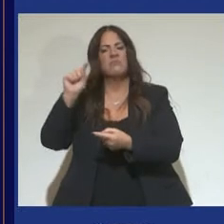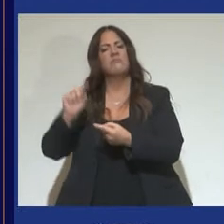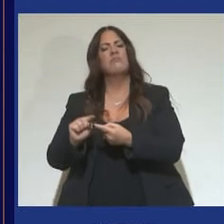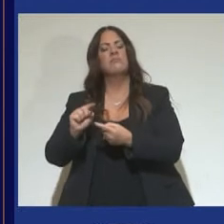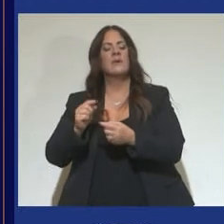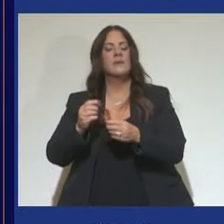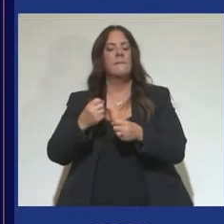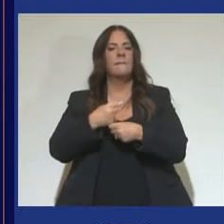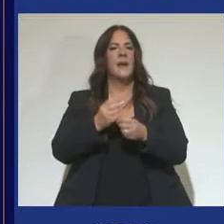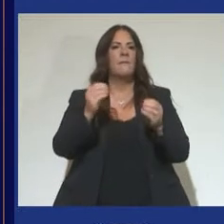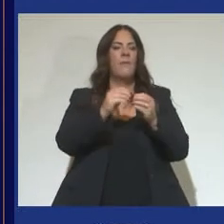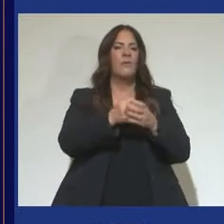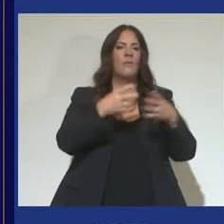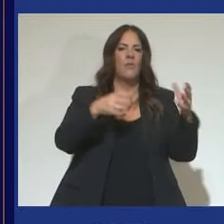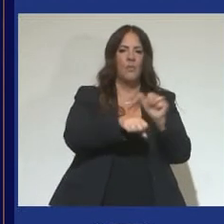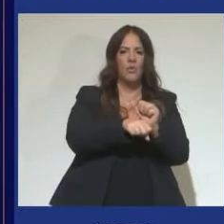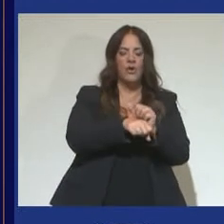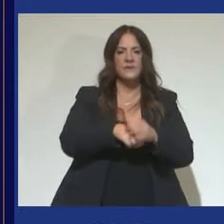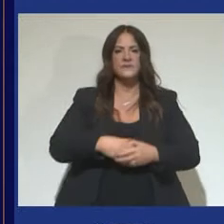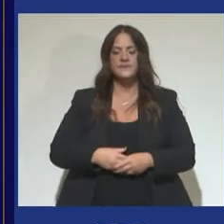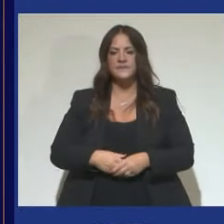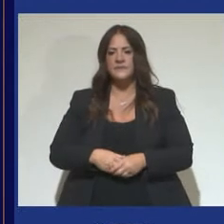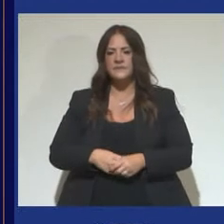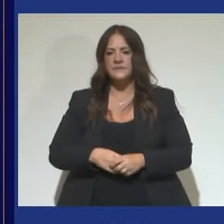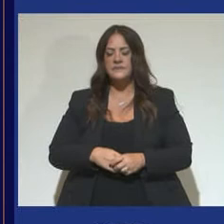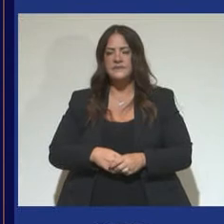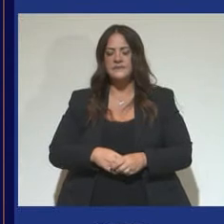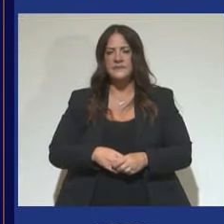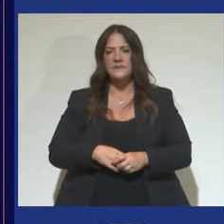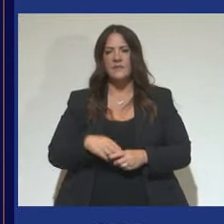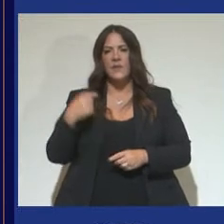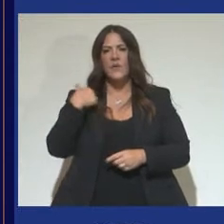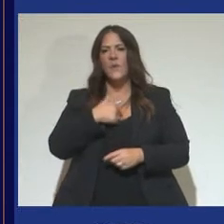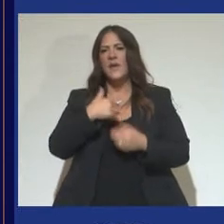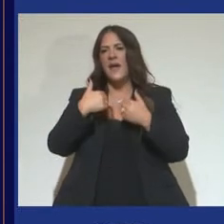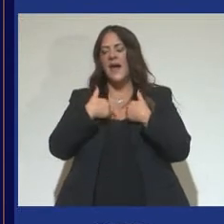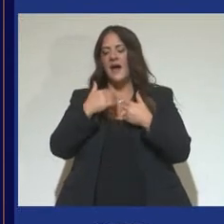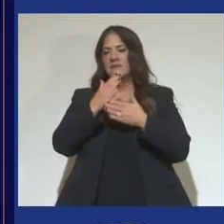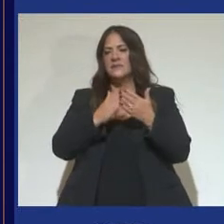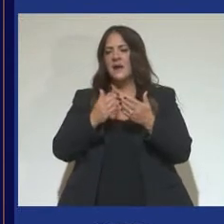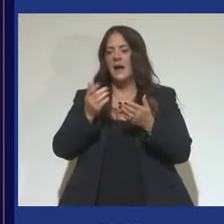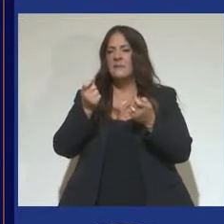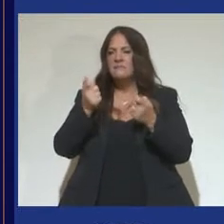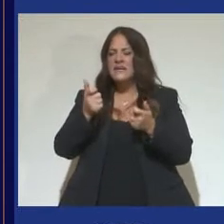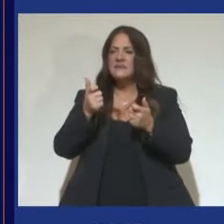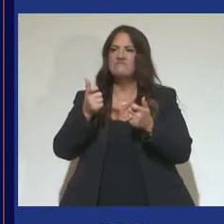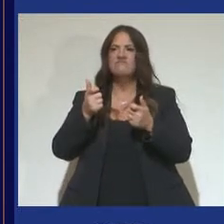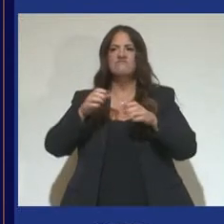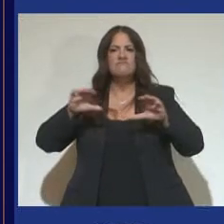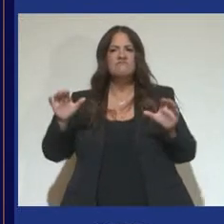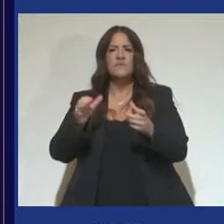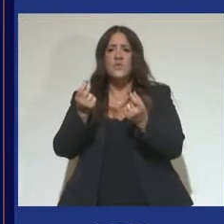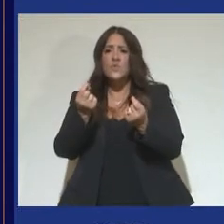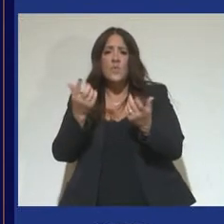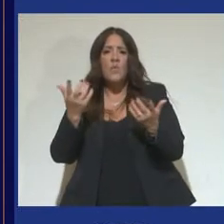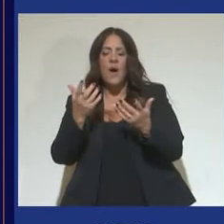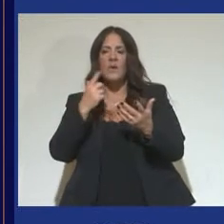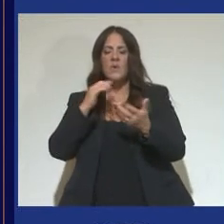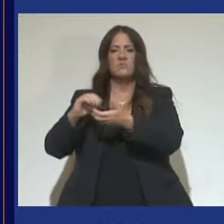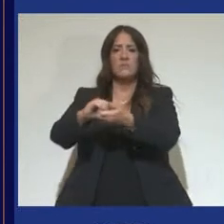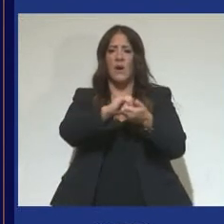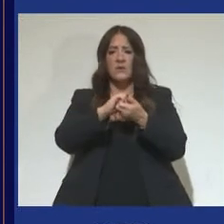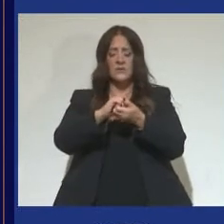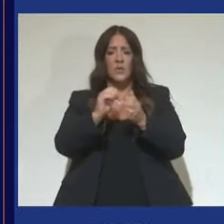mil millones de dólares para recuperación no quiero describirlo en mucho detalle pero quiero que sepan que si hay acción inmediata que esperamos